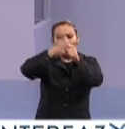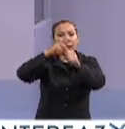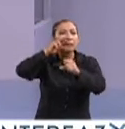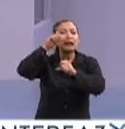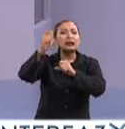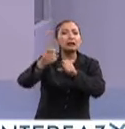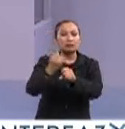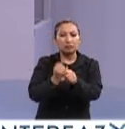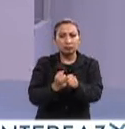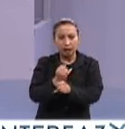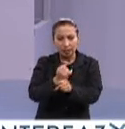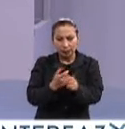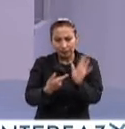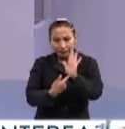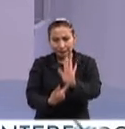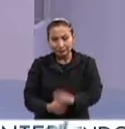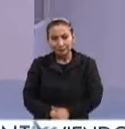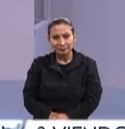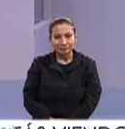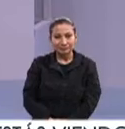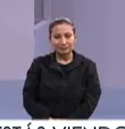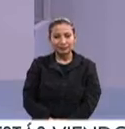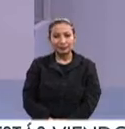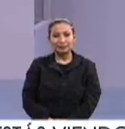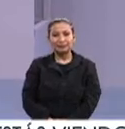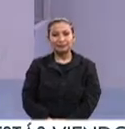detalles de esta nota que les presentamos.